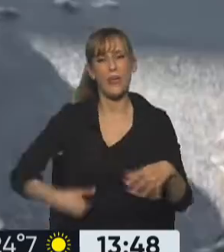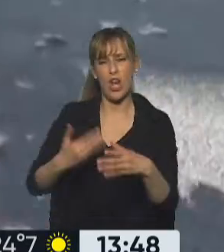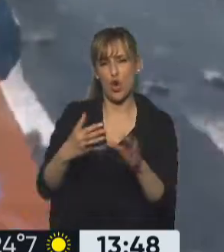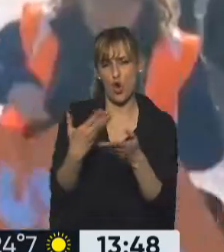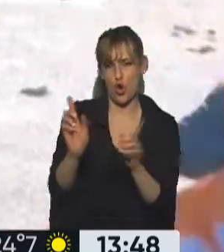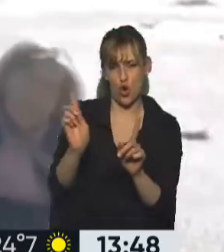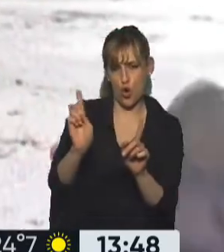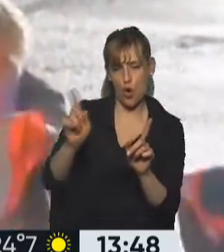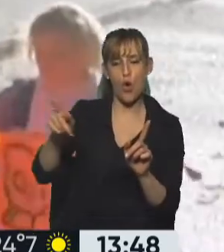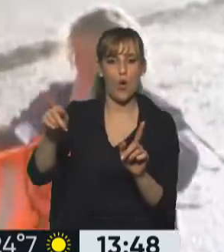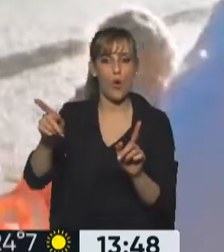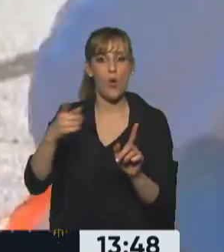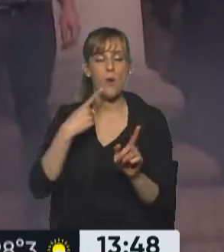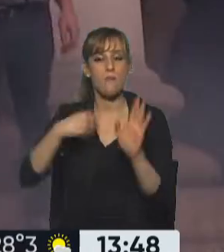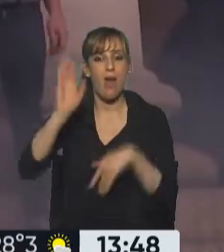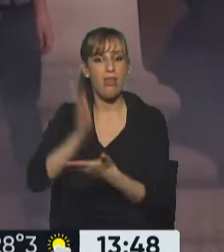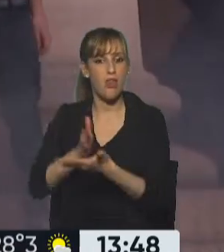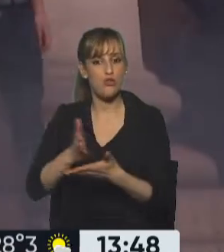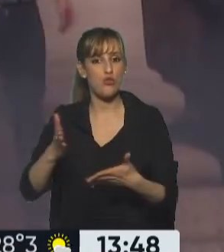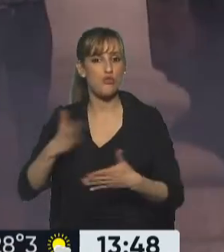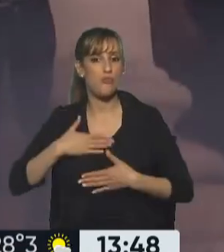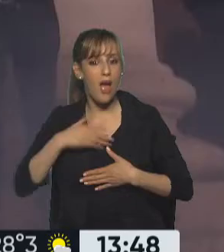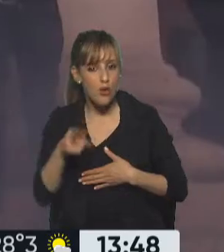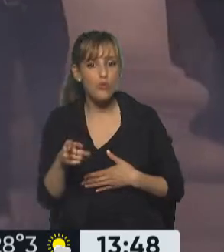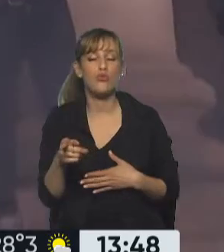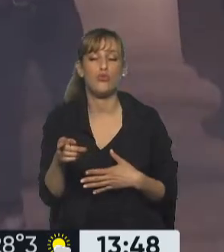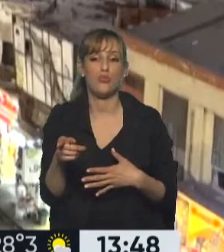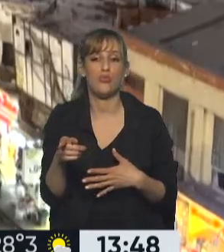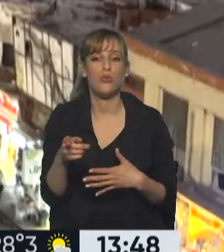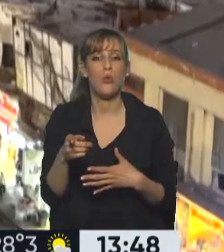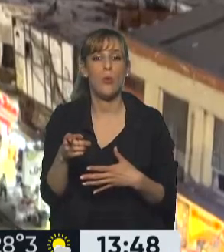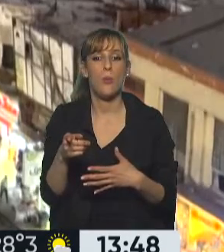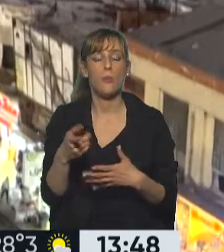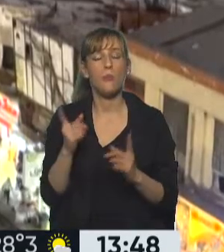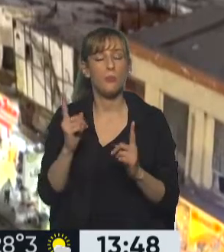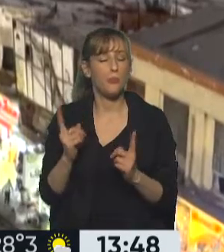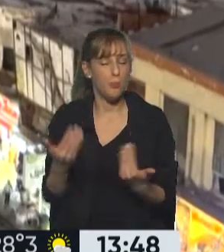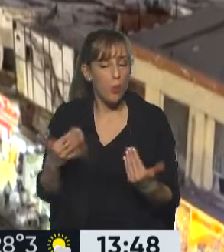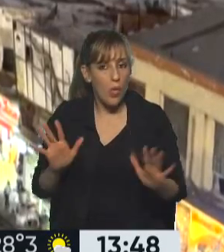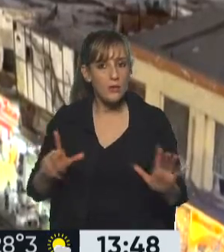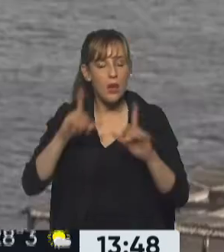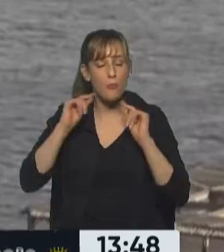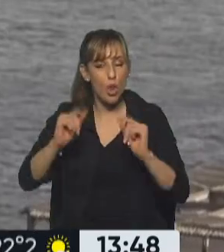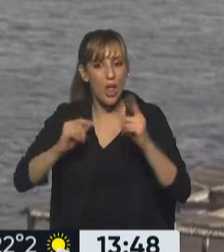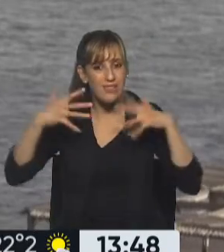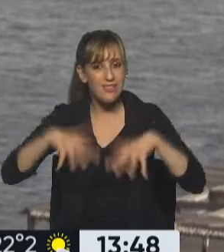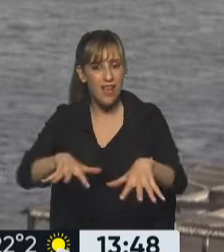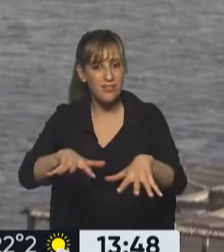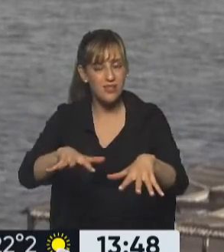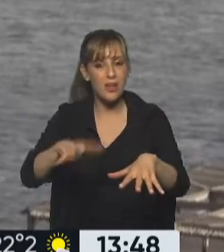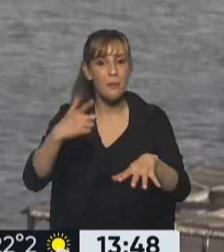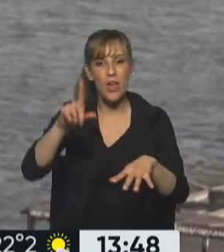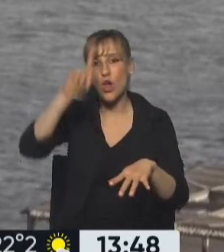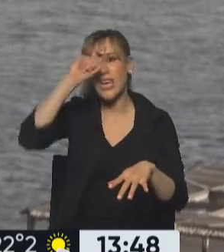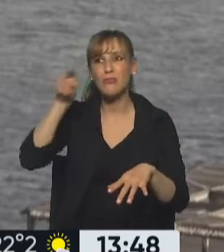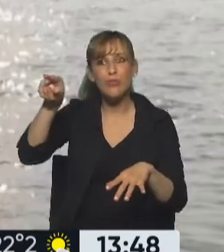derechos humanos, mediante un estricto control de los asistentes y una represión preventiva de eventuales protestas que son ilegales en un país dominado